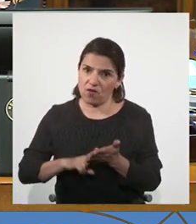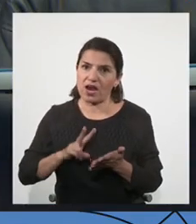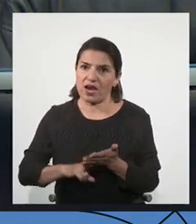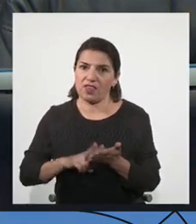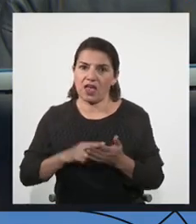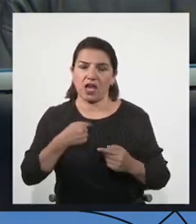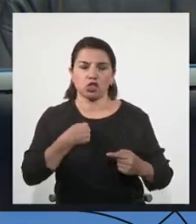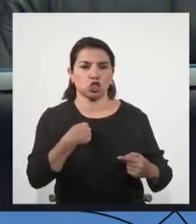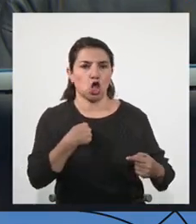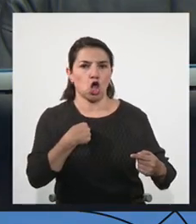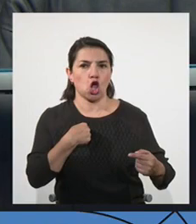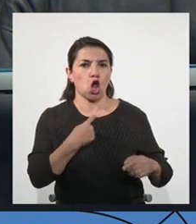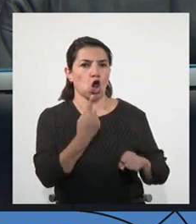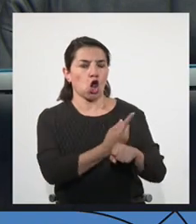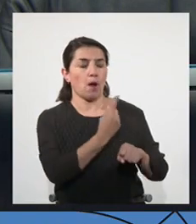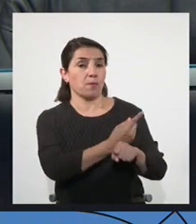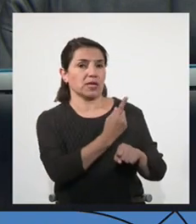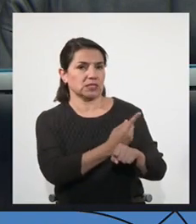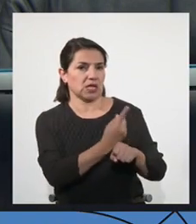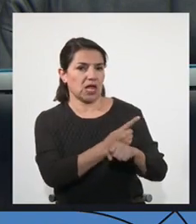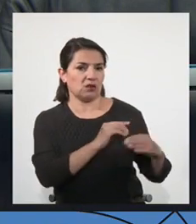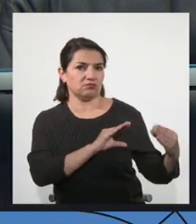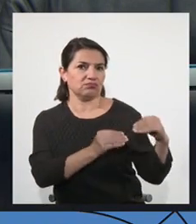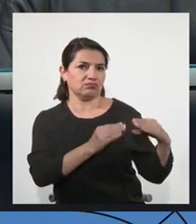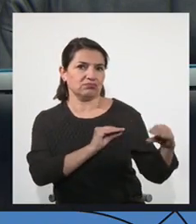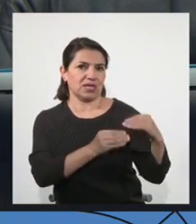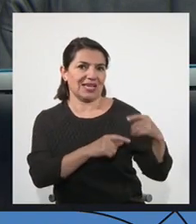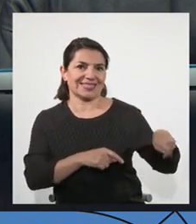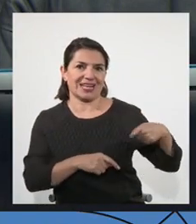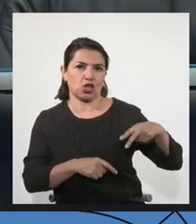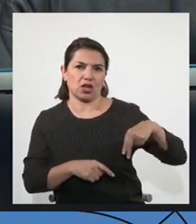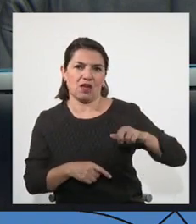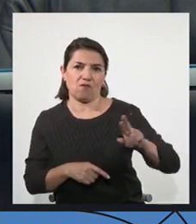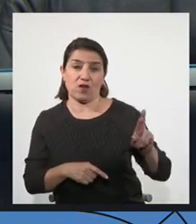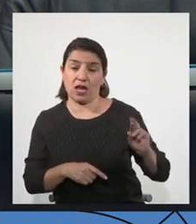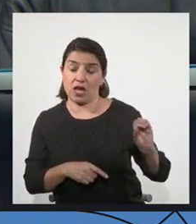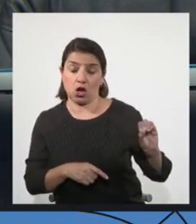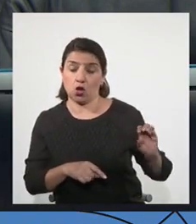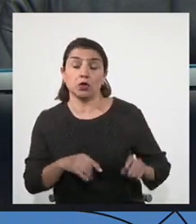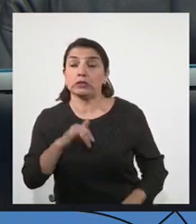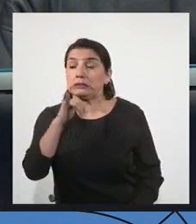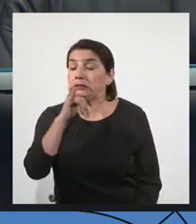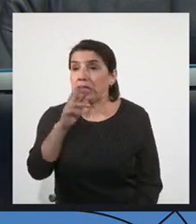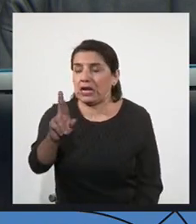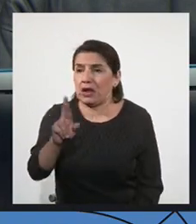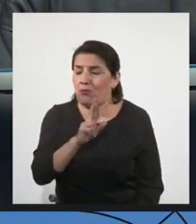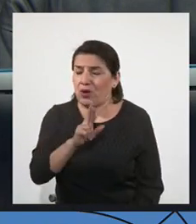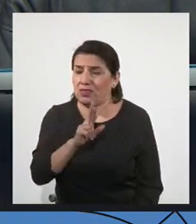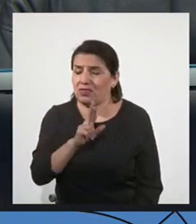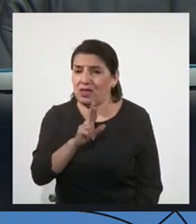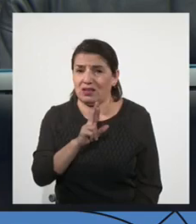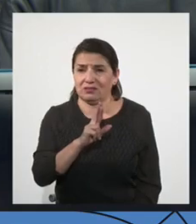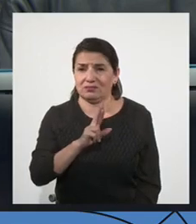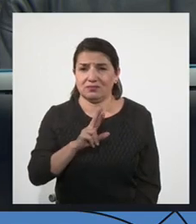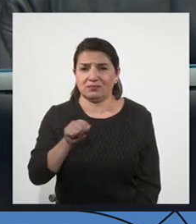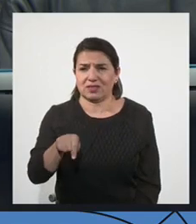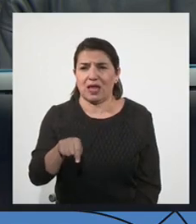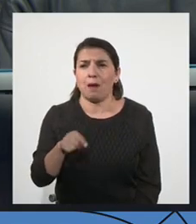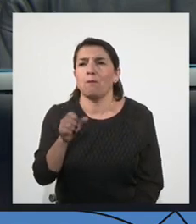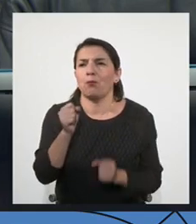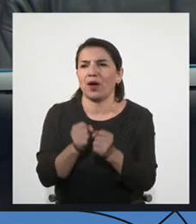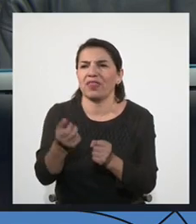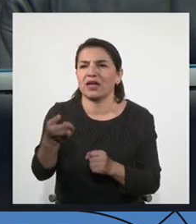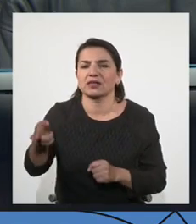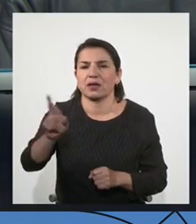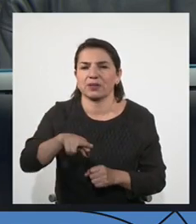con el senador Navarro, no fui capaz de escuchar lo que el Ejecutivo dice, me interesa saber qué respuesta dio, discúlpeme. No sé si puede repetir o por lo menos sintetizar